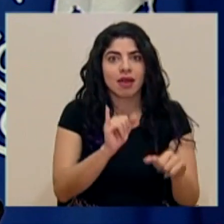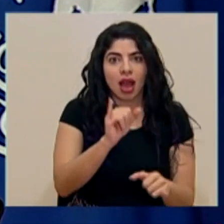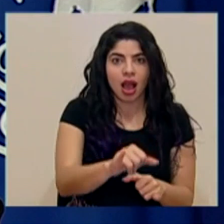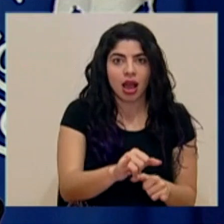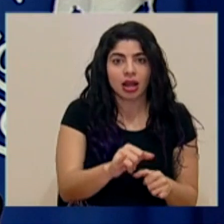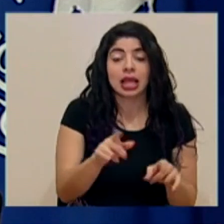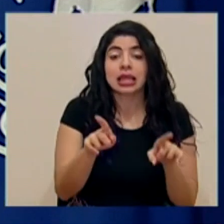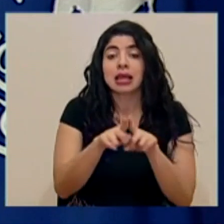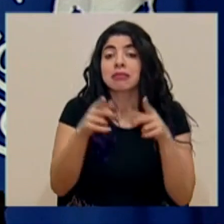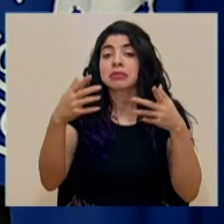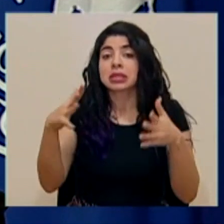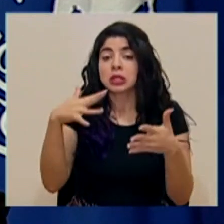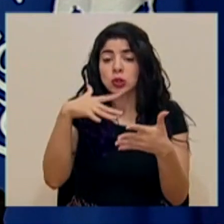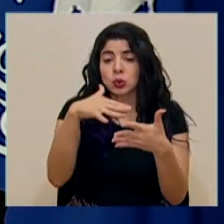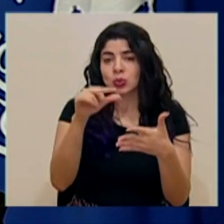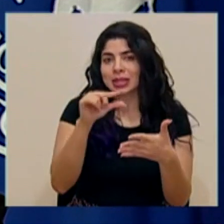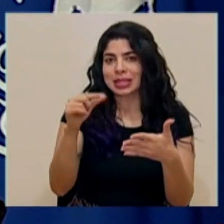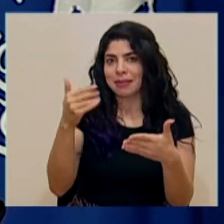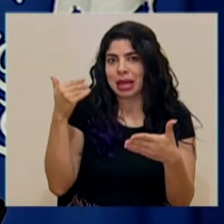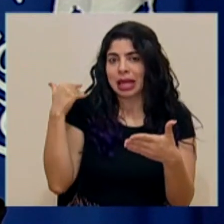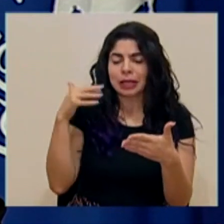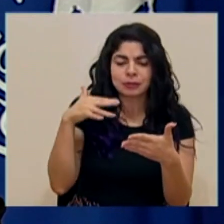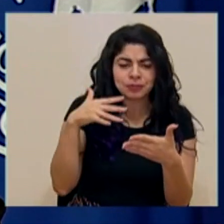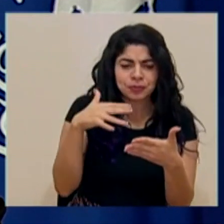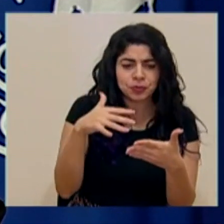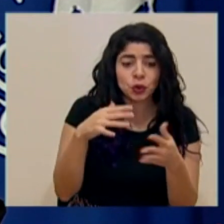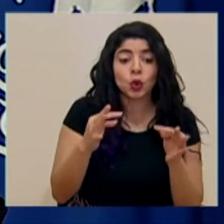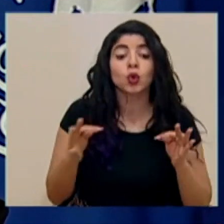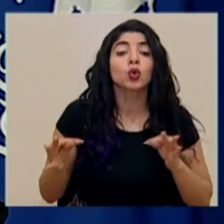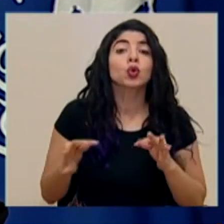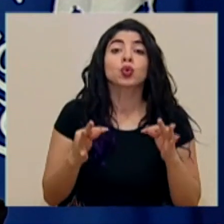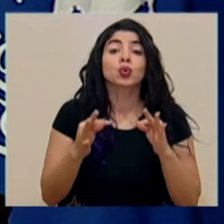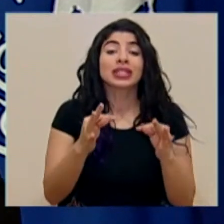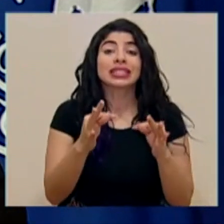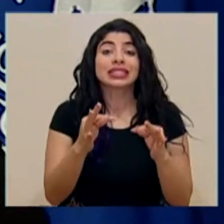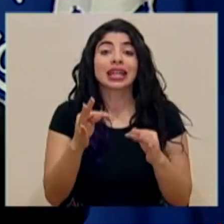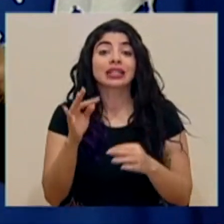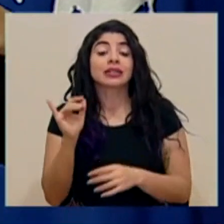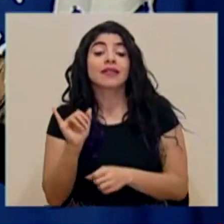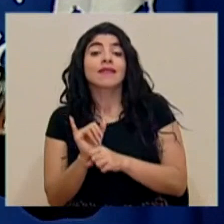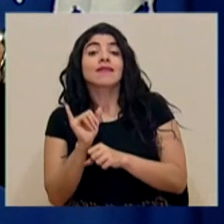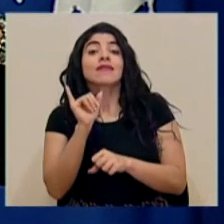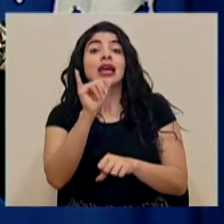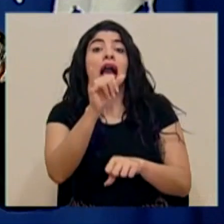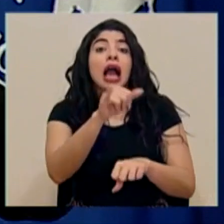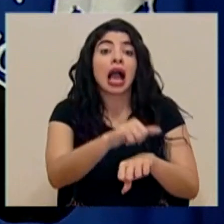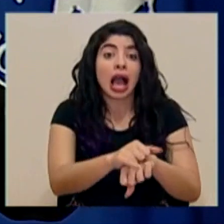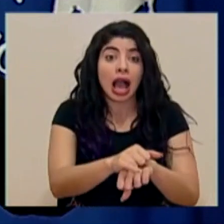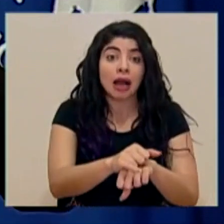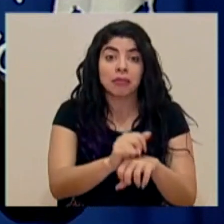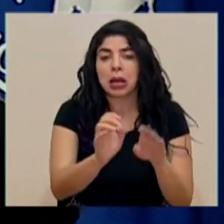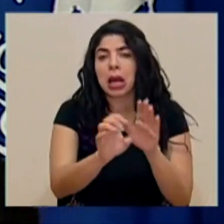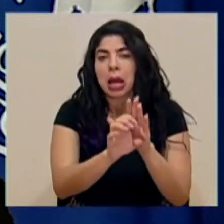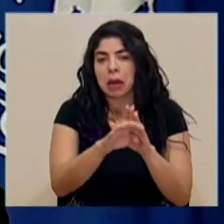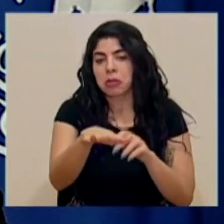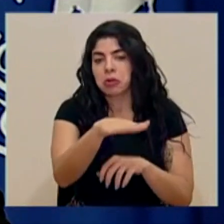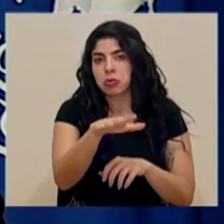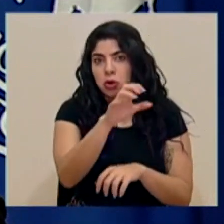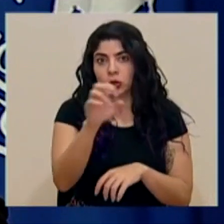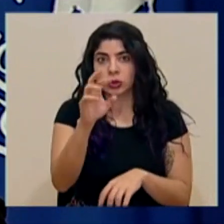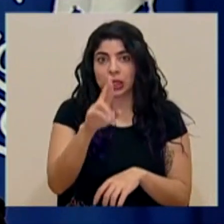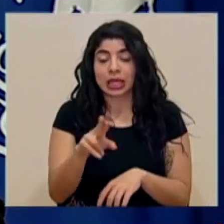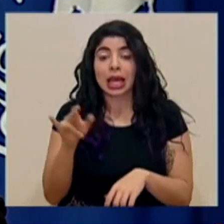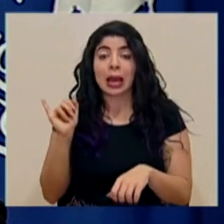estudiado en las últimas semanas que los turistas que están viajando, especialmente a destinos como Costa Rica,